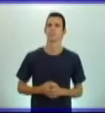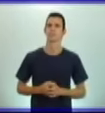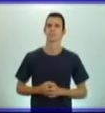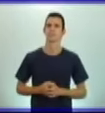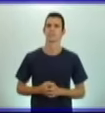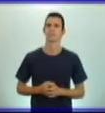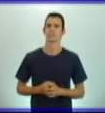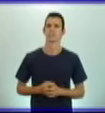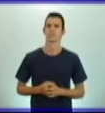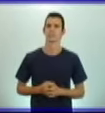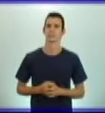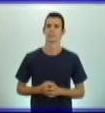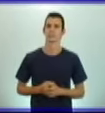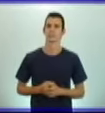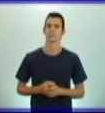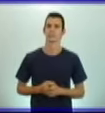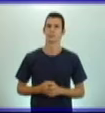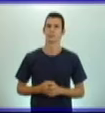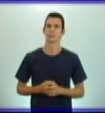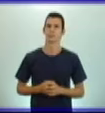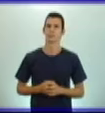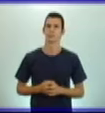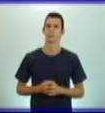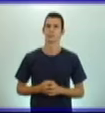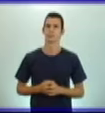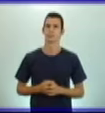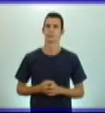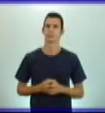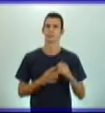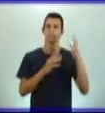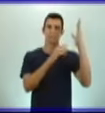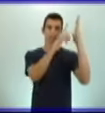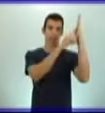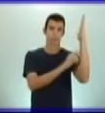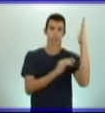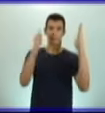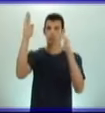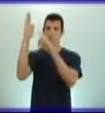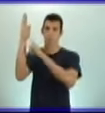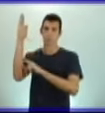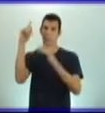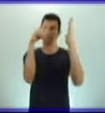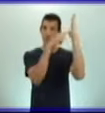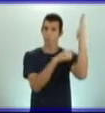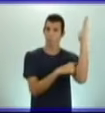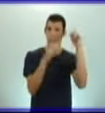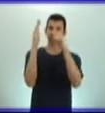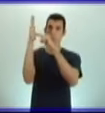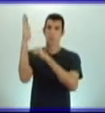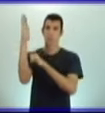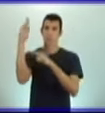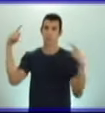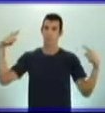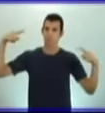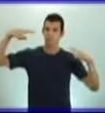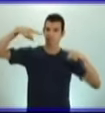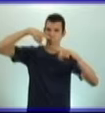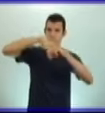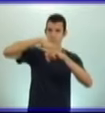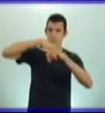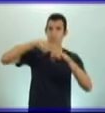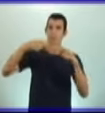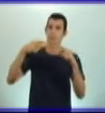le corresponde uno y solo un elemento del conjunto de llegada. Vamos a darle un breve tiempo para que ustedes